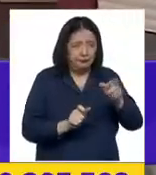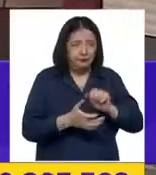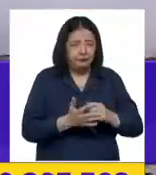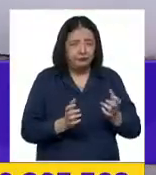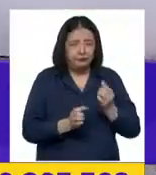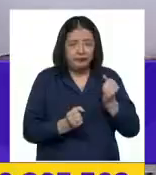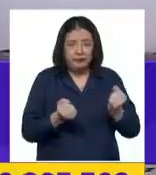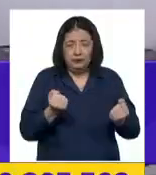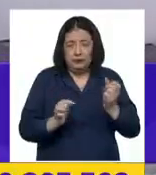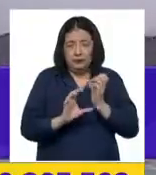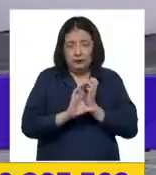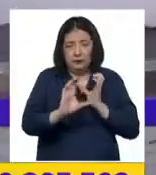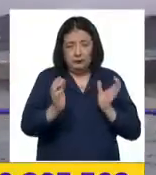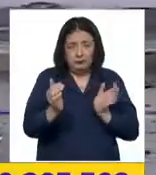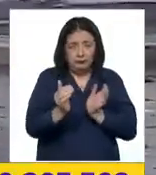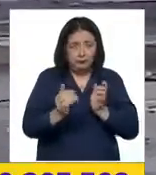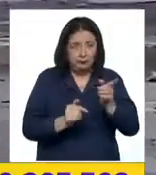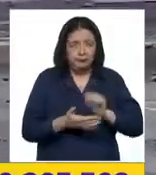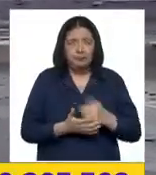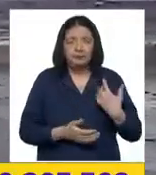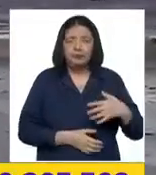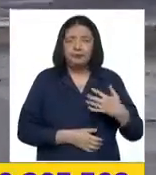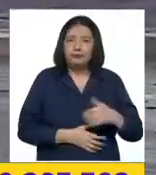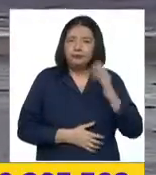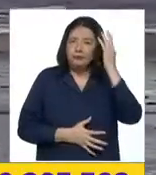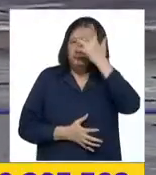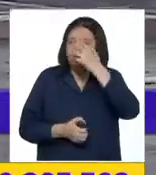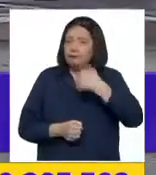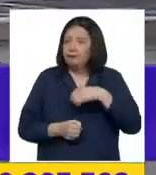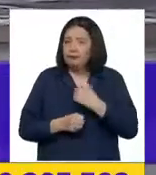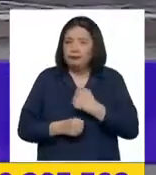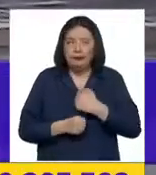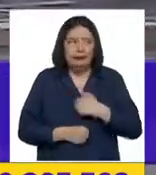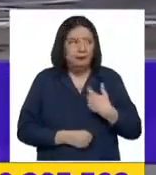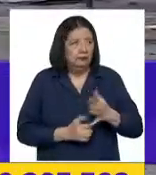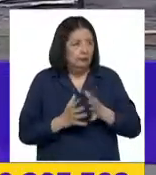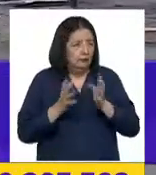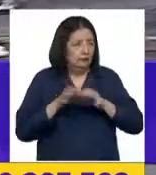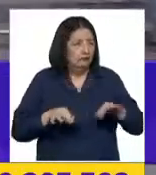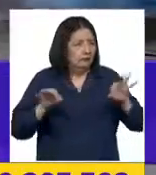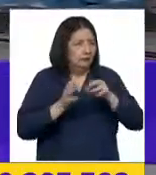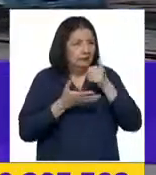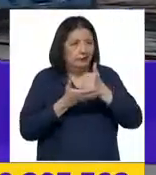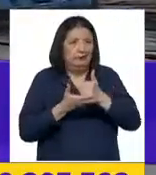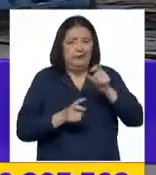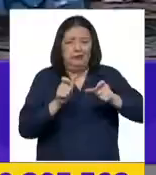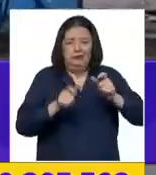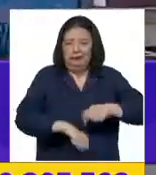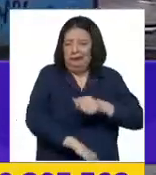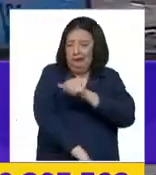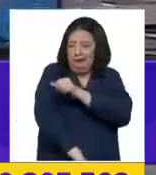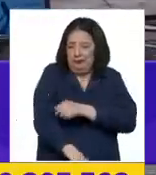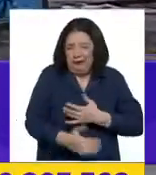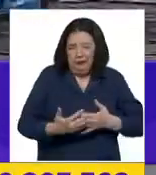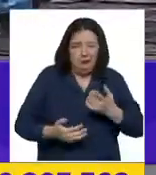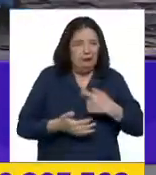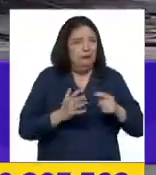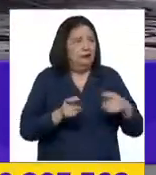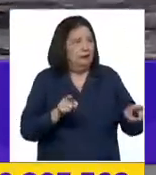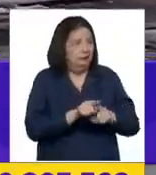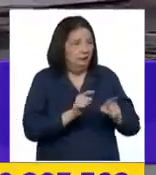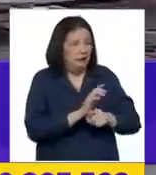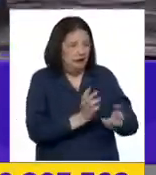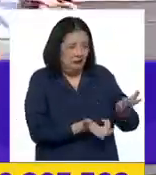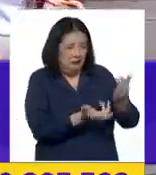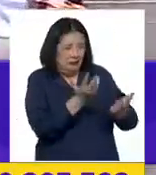de esta combi. El trabajo de los bomberos en el lugar era fundamental para auxiliar a los heridos y además apagar las llamas de los vehículos y evitar una